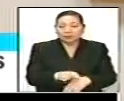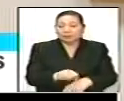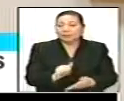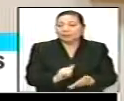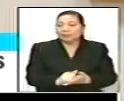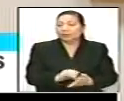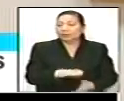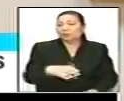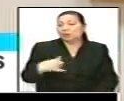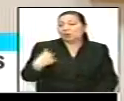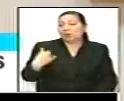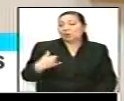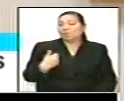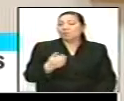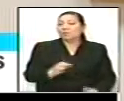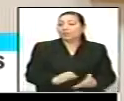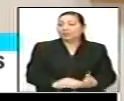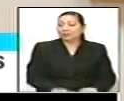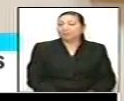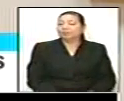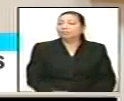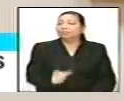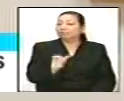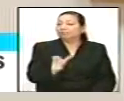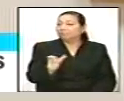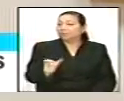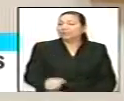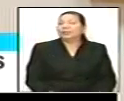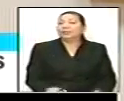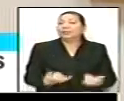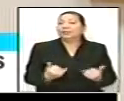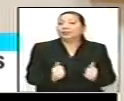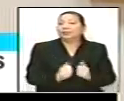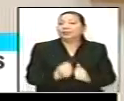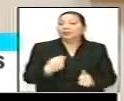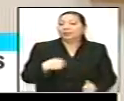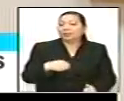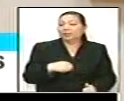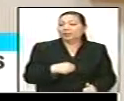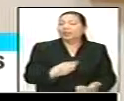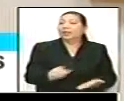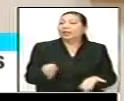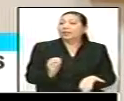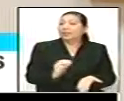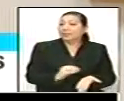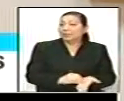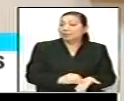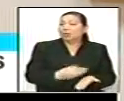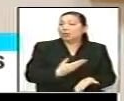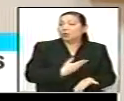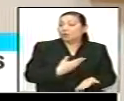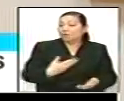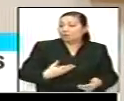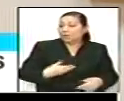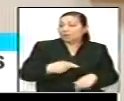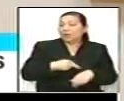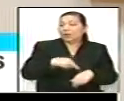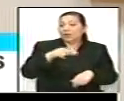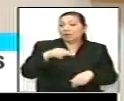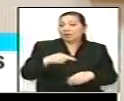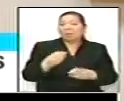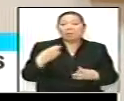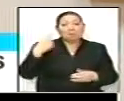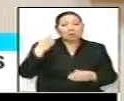consultivos de niñas, niñas y adolescentes, los CONAS, con su representante aquí con nosotras. Además, al gobierno regional y nacional, para que